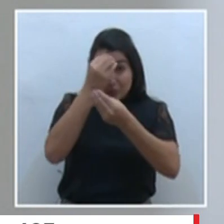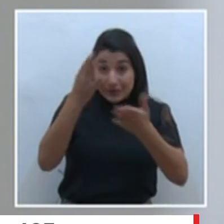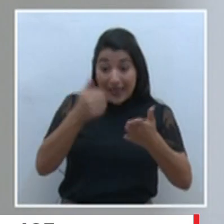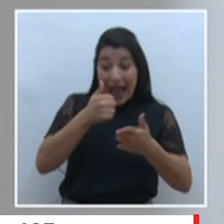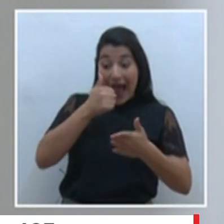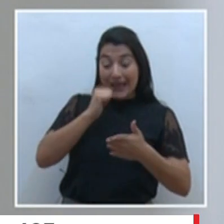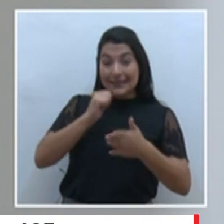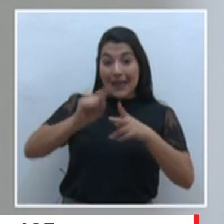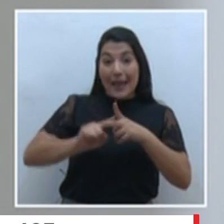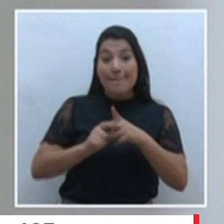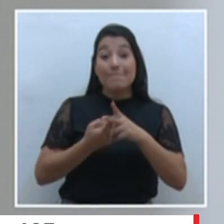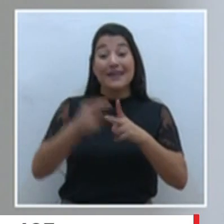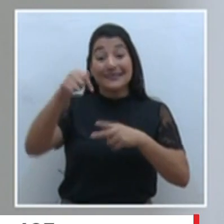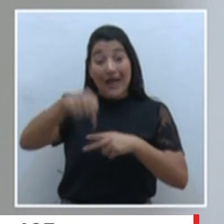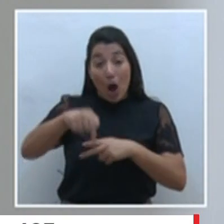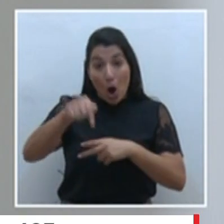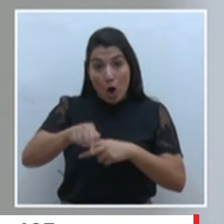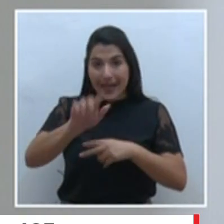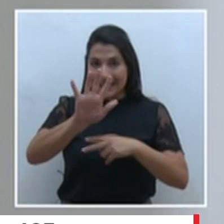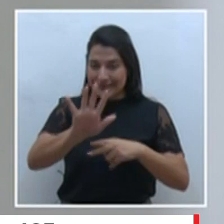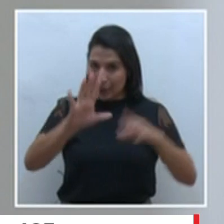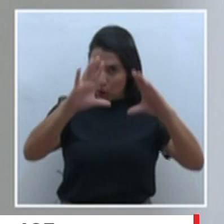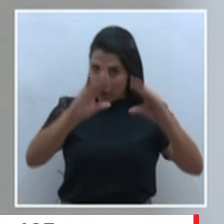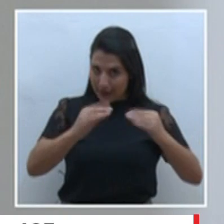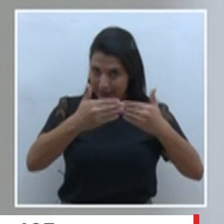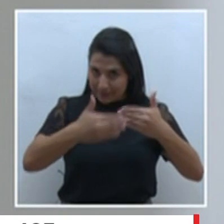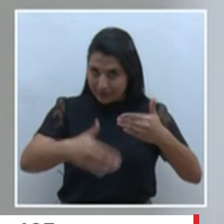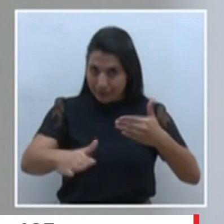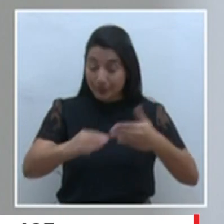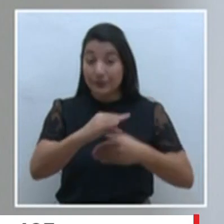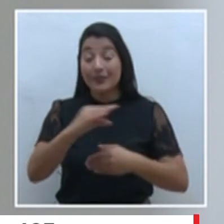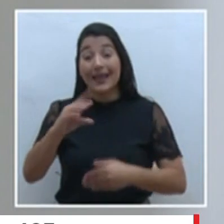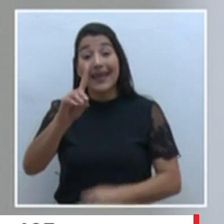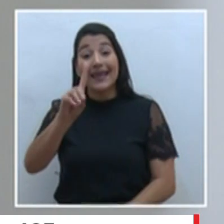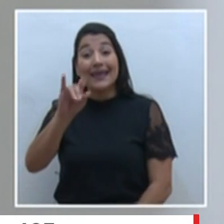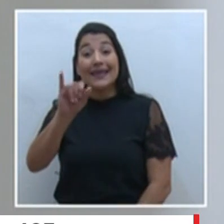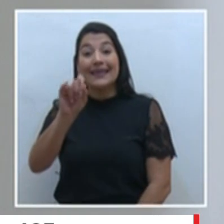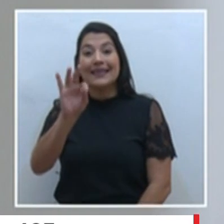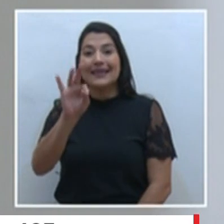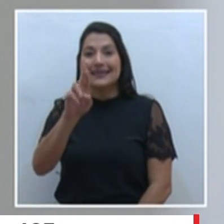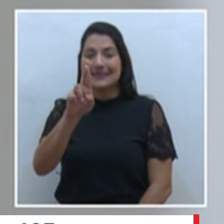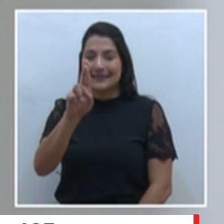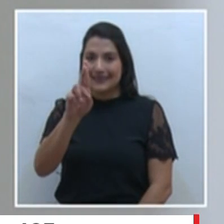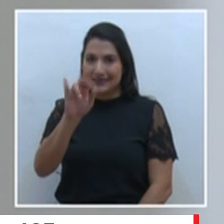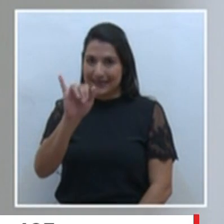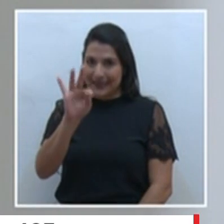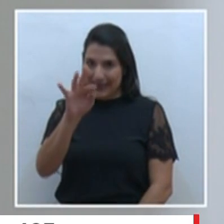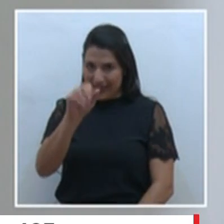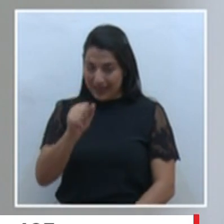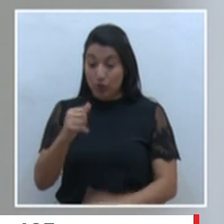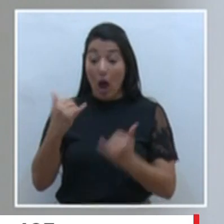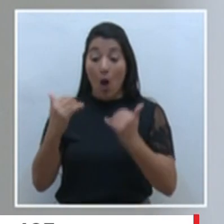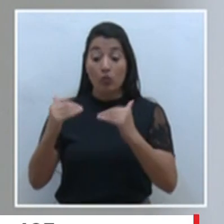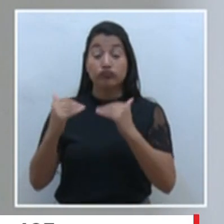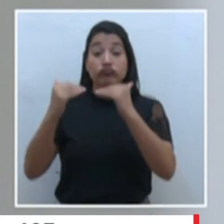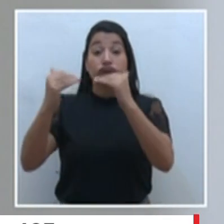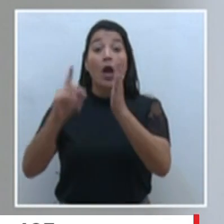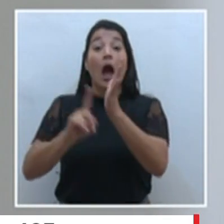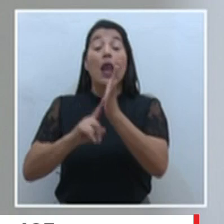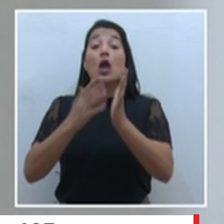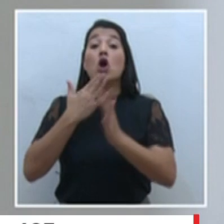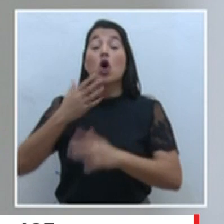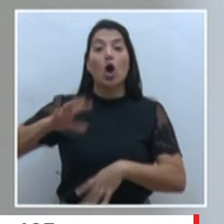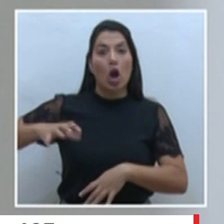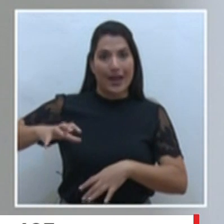las 17 horas y los distritos sujetos a la alerta naranja, que rige a